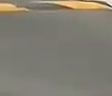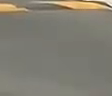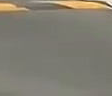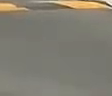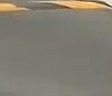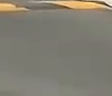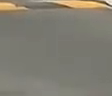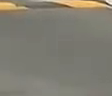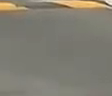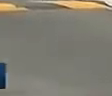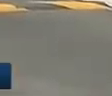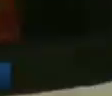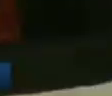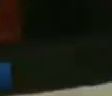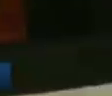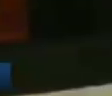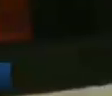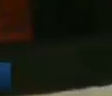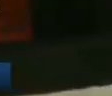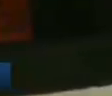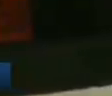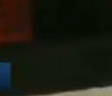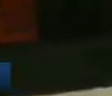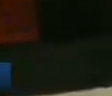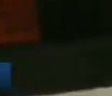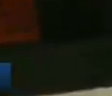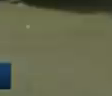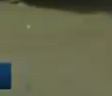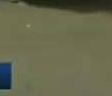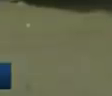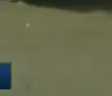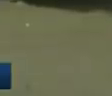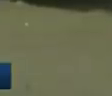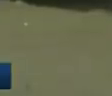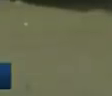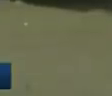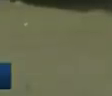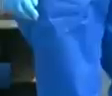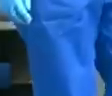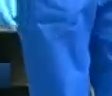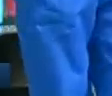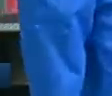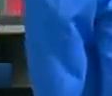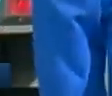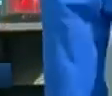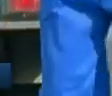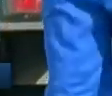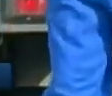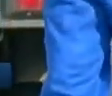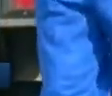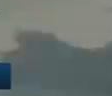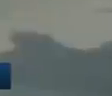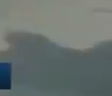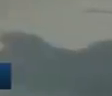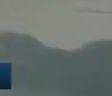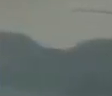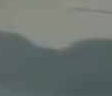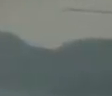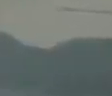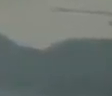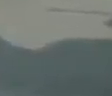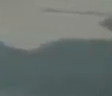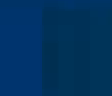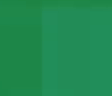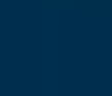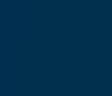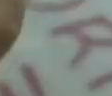Continúa la exhumación de cuerpos, dispuesto por la Fiscalía para determinar la identidad de los fallecidos durante los meses más críticos de la pandemia.